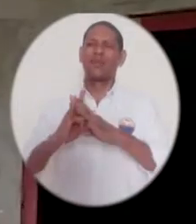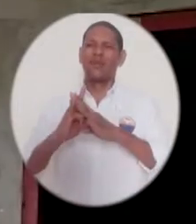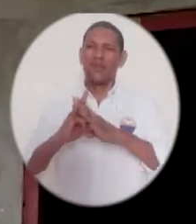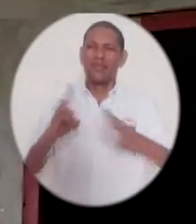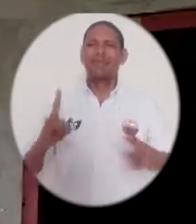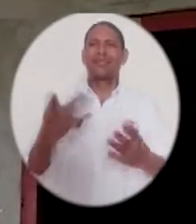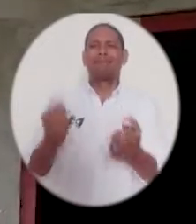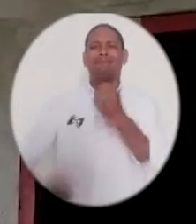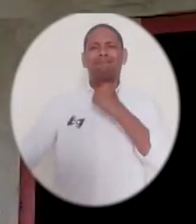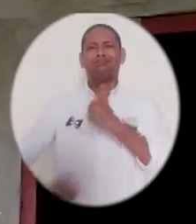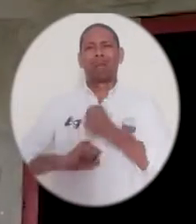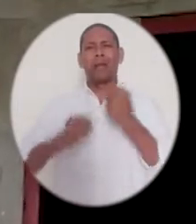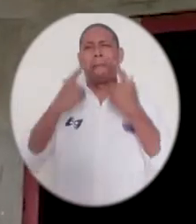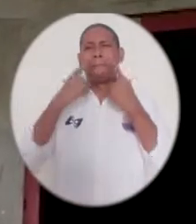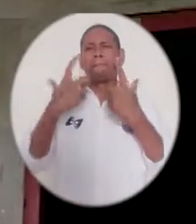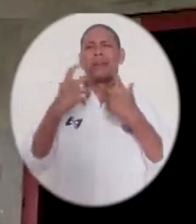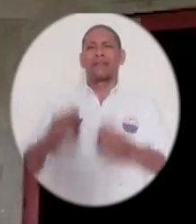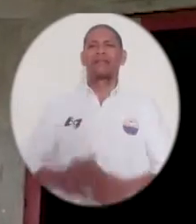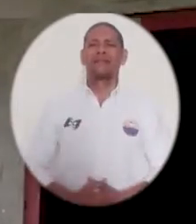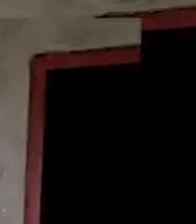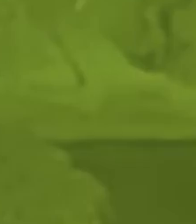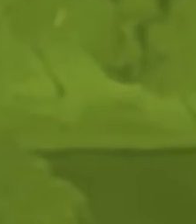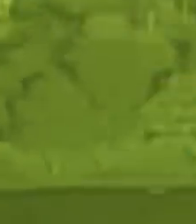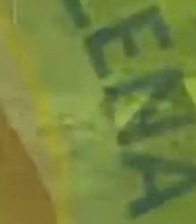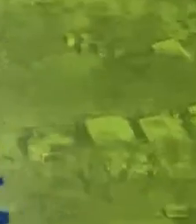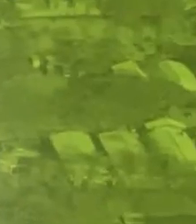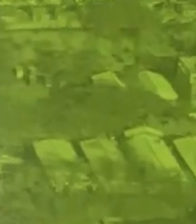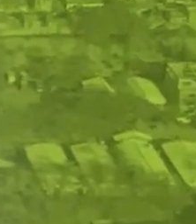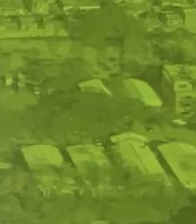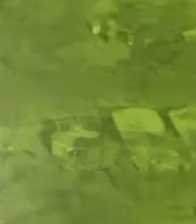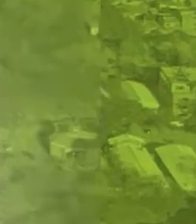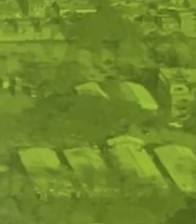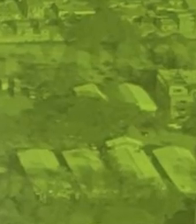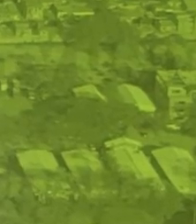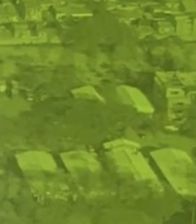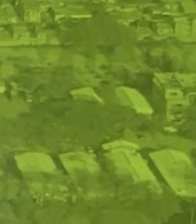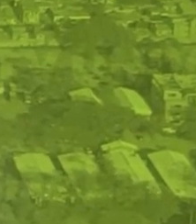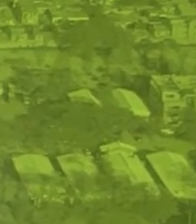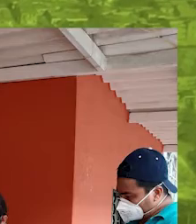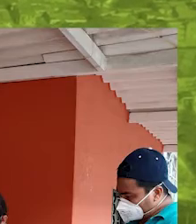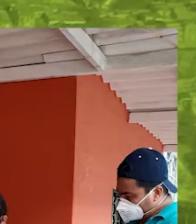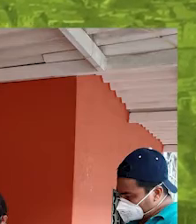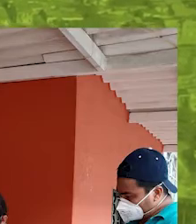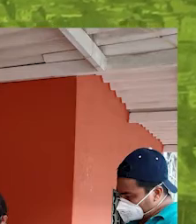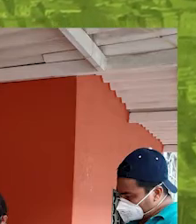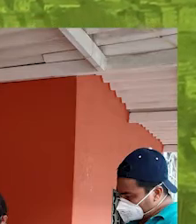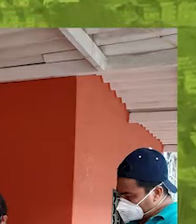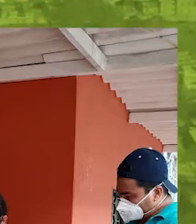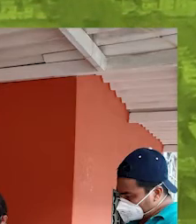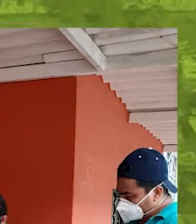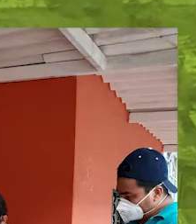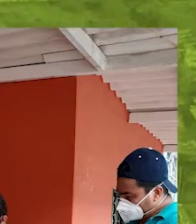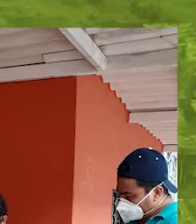por la universidad, por este gran ayuda que me está brindando en estos momentos. Ofreciendo siempre rutas para avanzar.